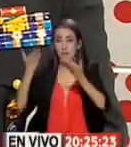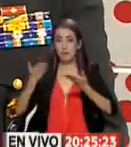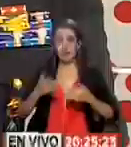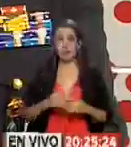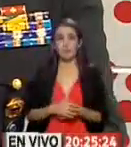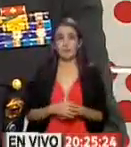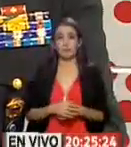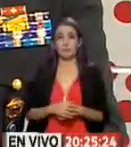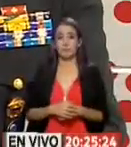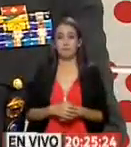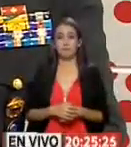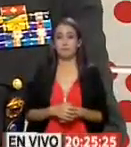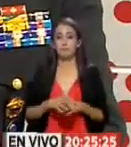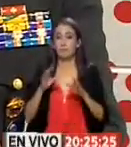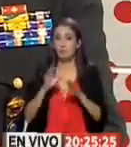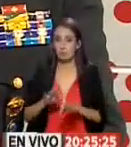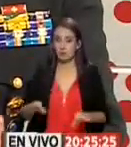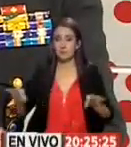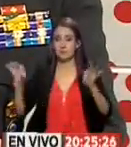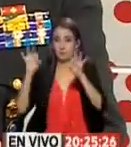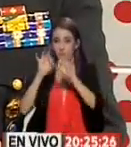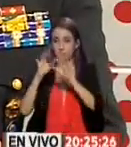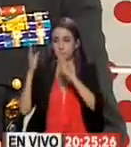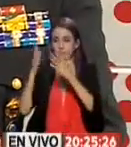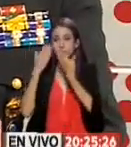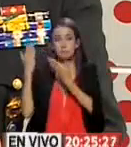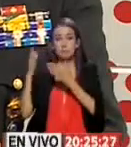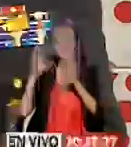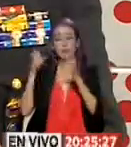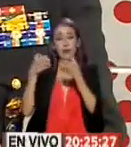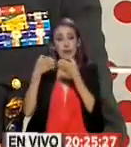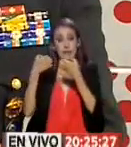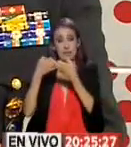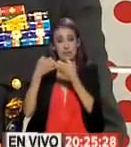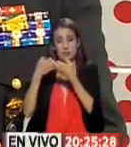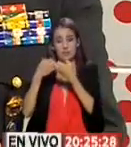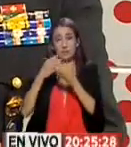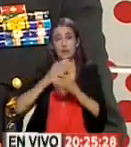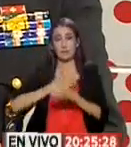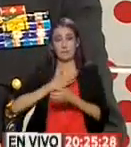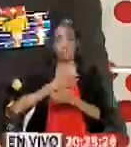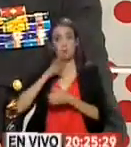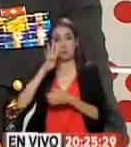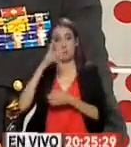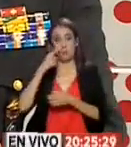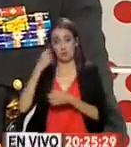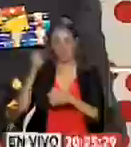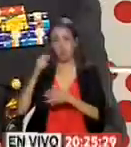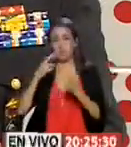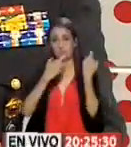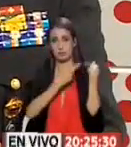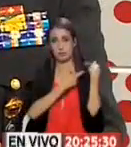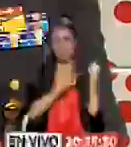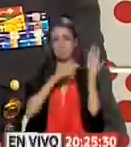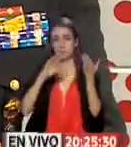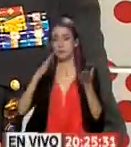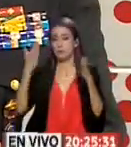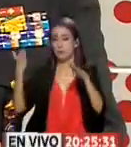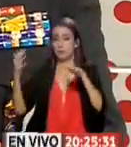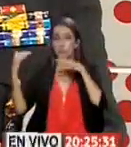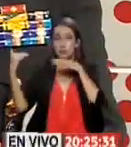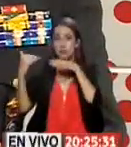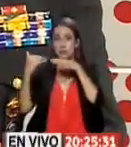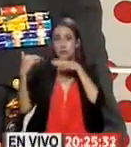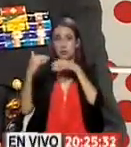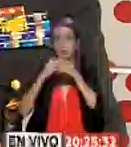requeridos. Legado muy importante. Bajo el sacrificio de los cuatro hombres de mi pelotón, de los 33 hombres que murieron en el campo de